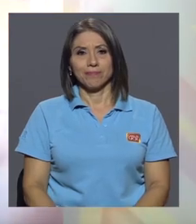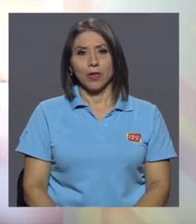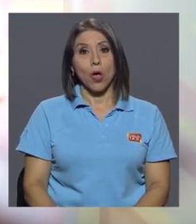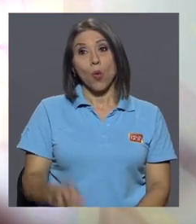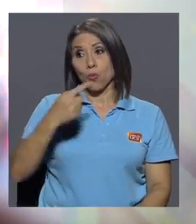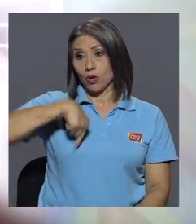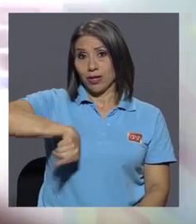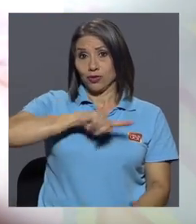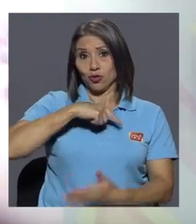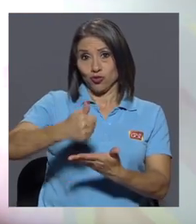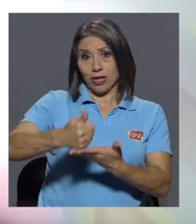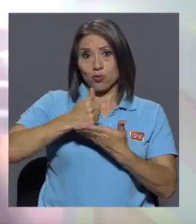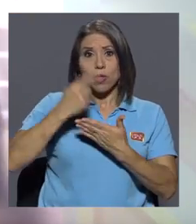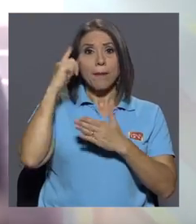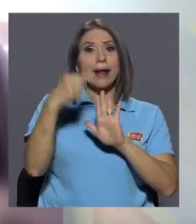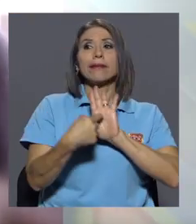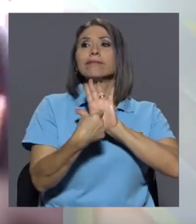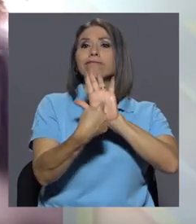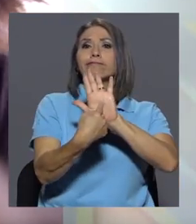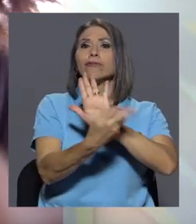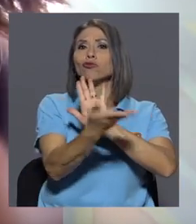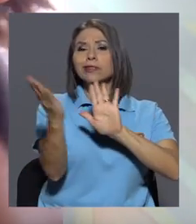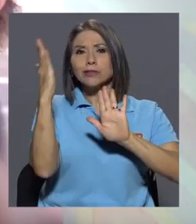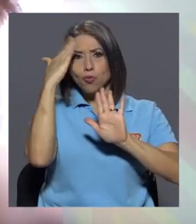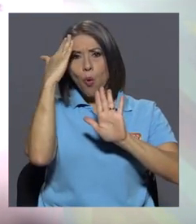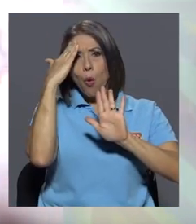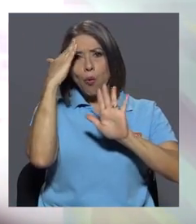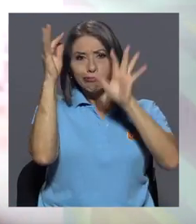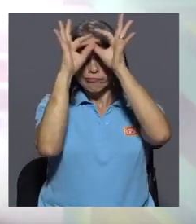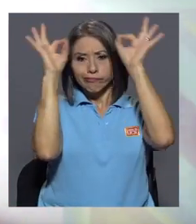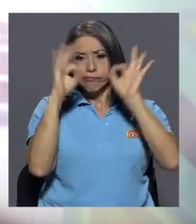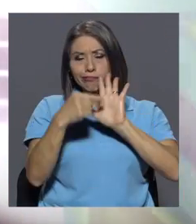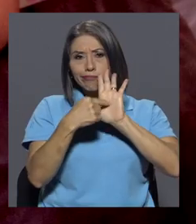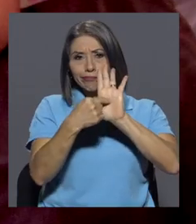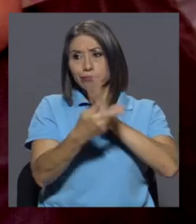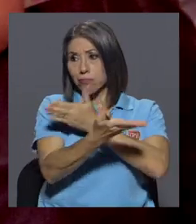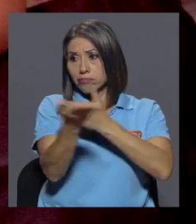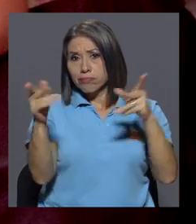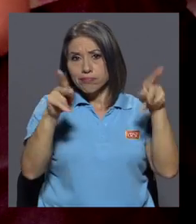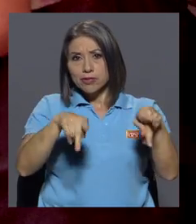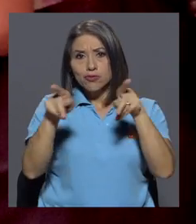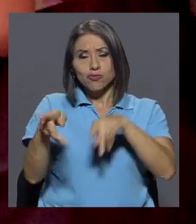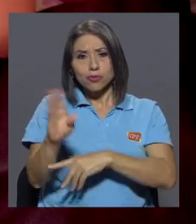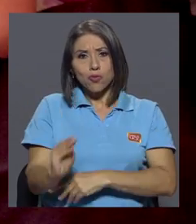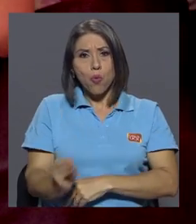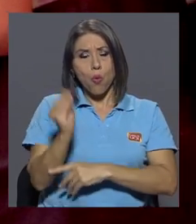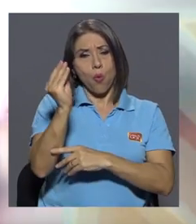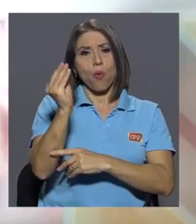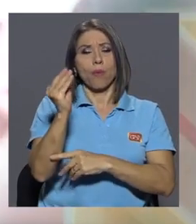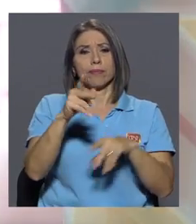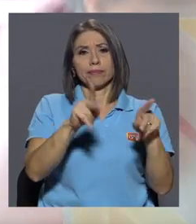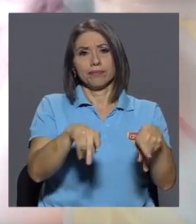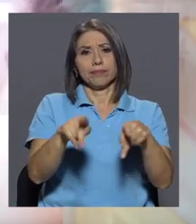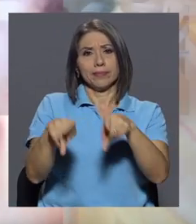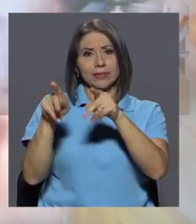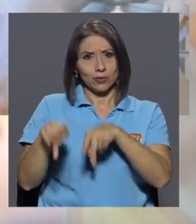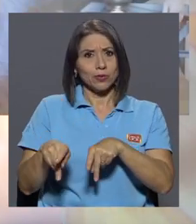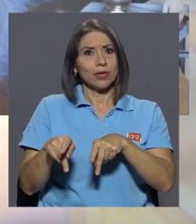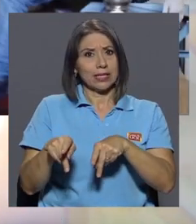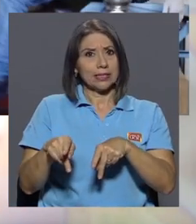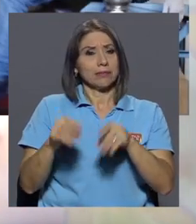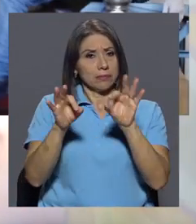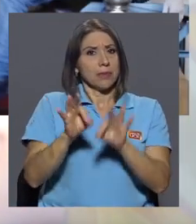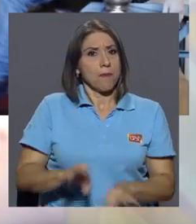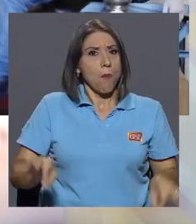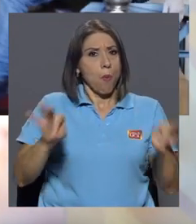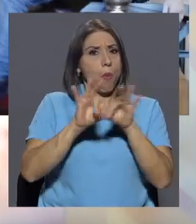Bueno, a nosotros nos ayuda para darnos a conocer, para darnos a conocer en un público joven, en un público bastante